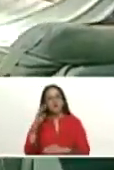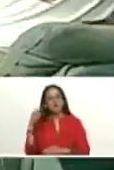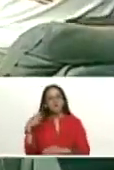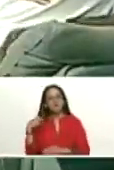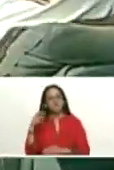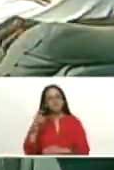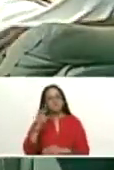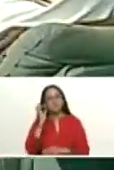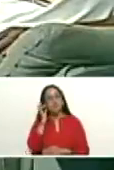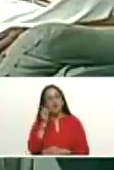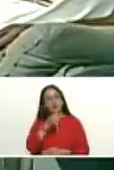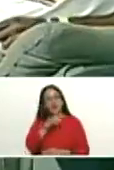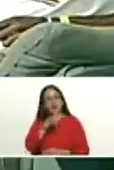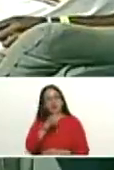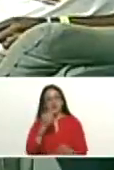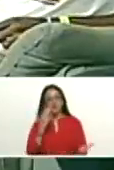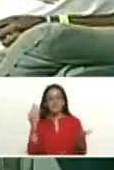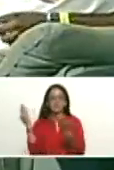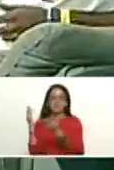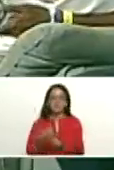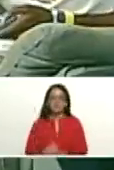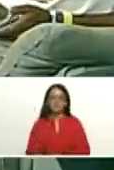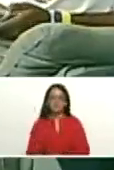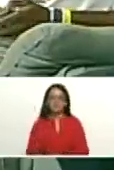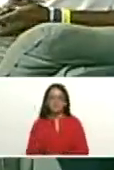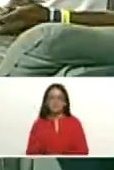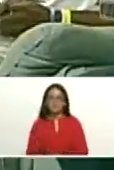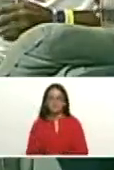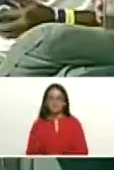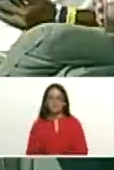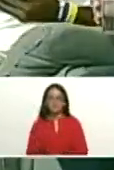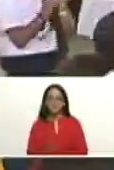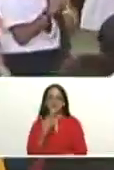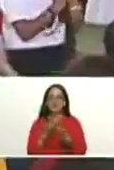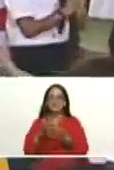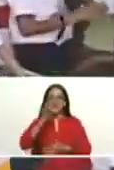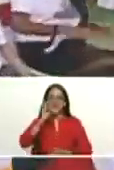Sureile Pereira. Adelante, gracias. Gracias por el café.